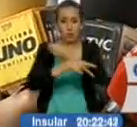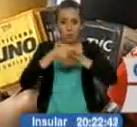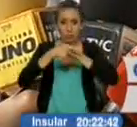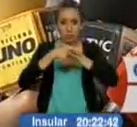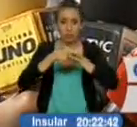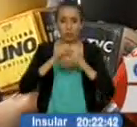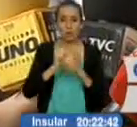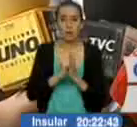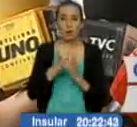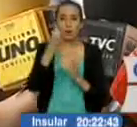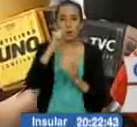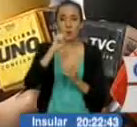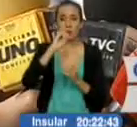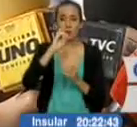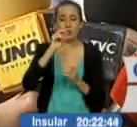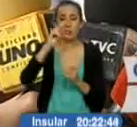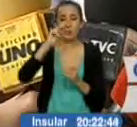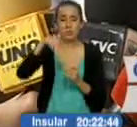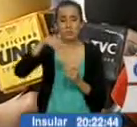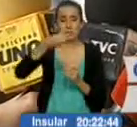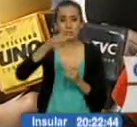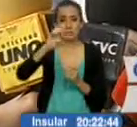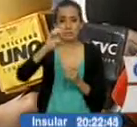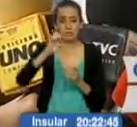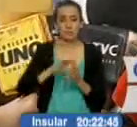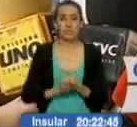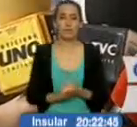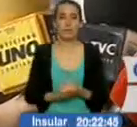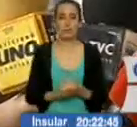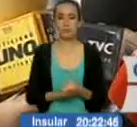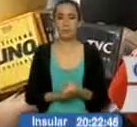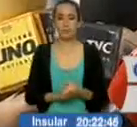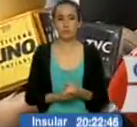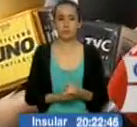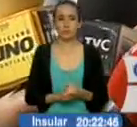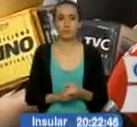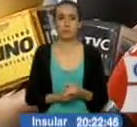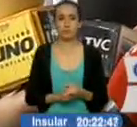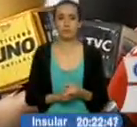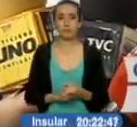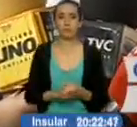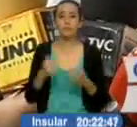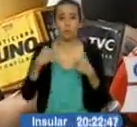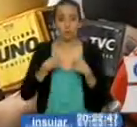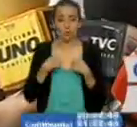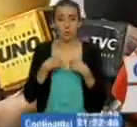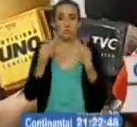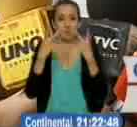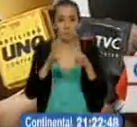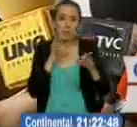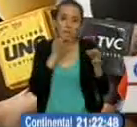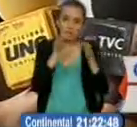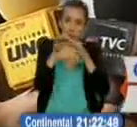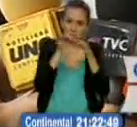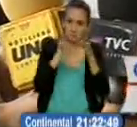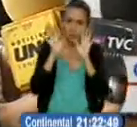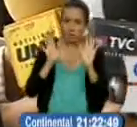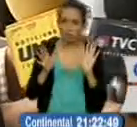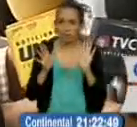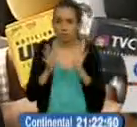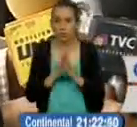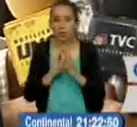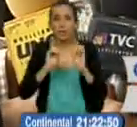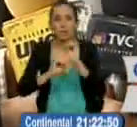petrolero marginal, el pozo petrolero marginal, denominado Singe. He rendido también mi versión en esto